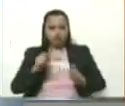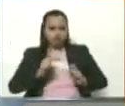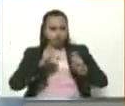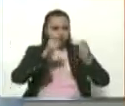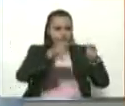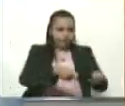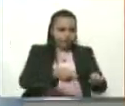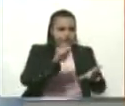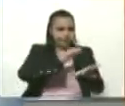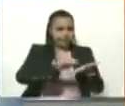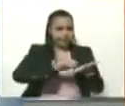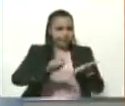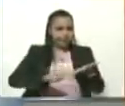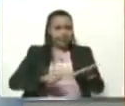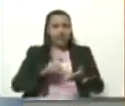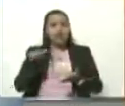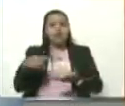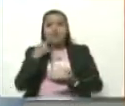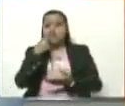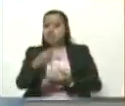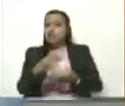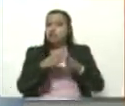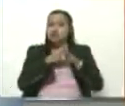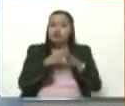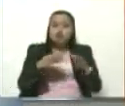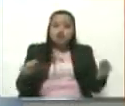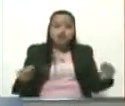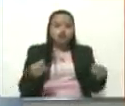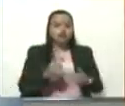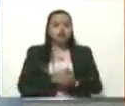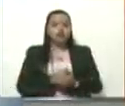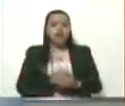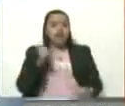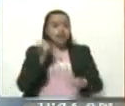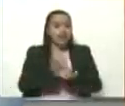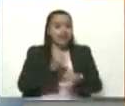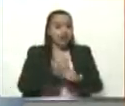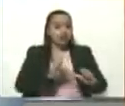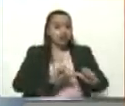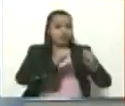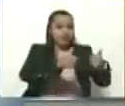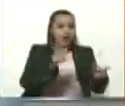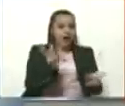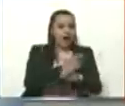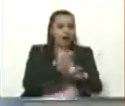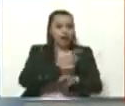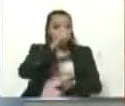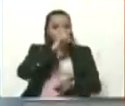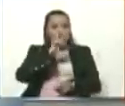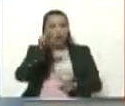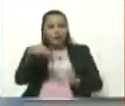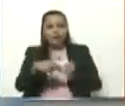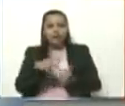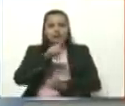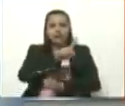haciendo mención de todo lo que a partir de agosto del año 2017